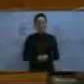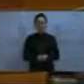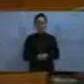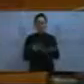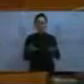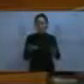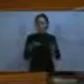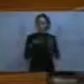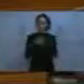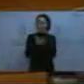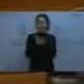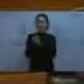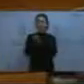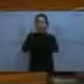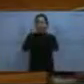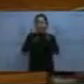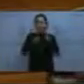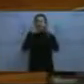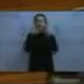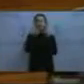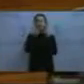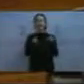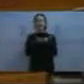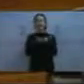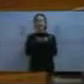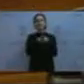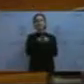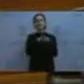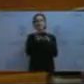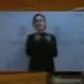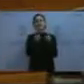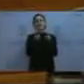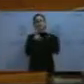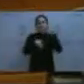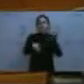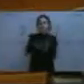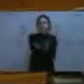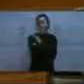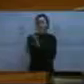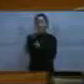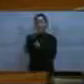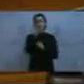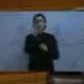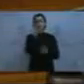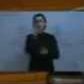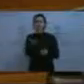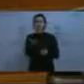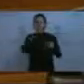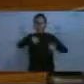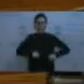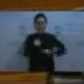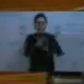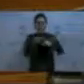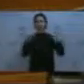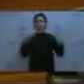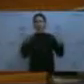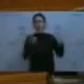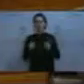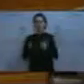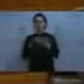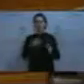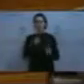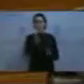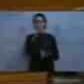es intentar colar de tapadillo un asunto que no se atreve a traer a la Cámara abiertamente, porque no cuenta ni con el apoyo de la mayoría